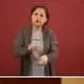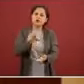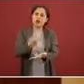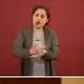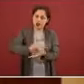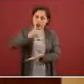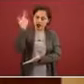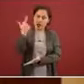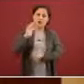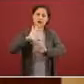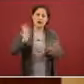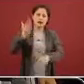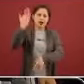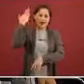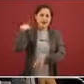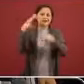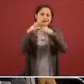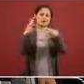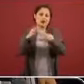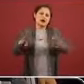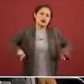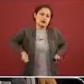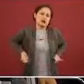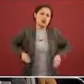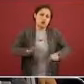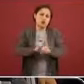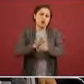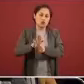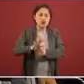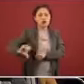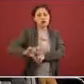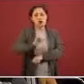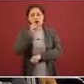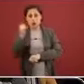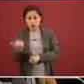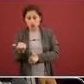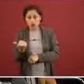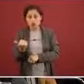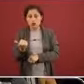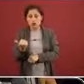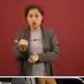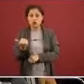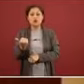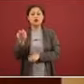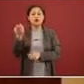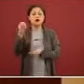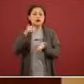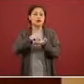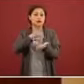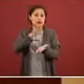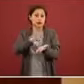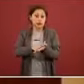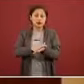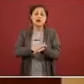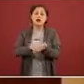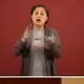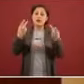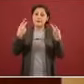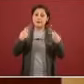lo seguiremos diciendo. Y el otro fenómeno es que hay una enorme cantidad